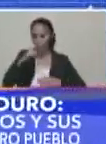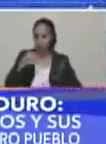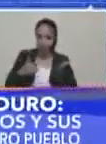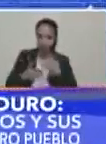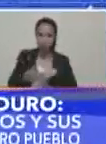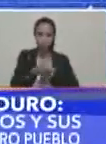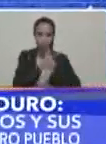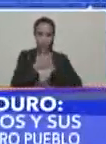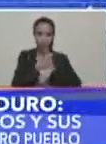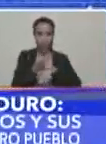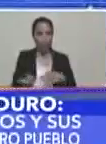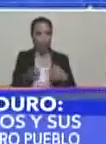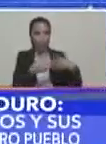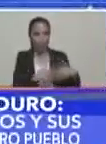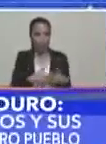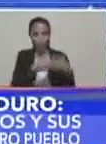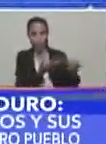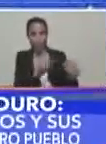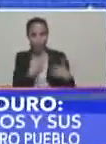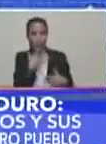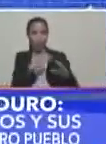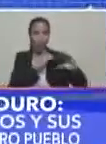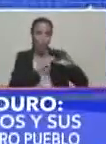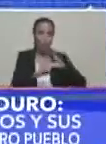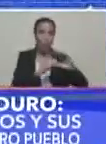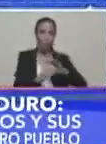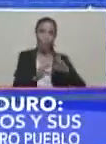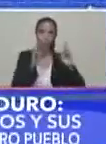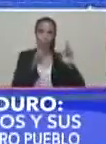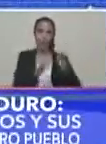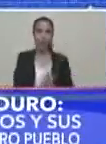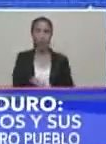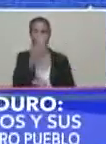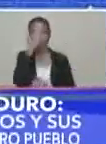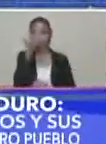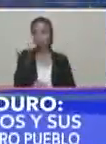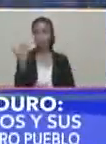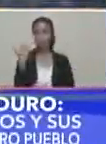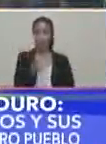los gobiernos en Estados Unidos, Norteamérica, y pasar la página.